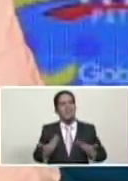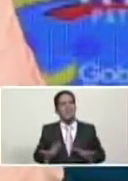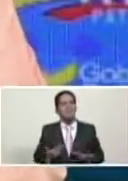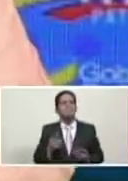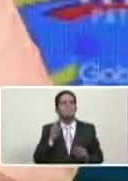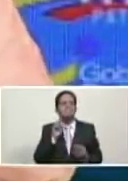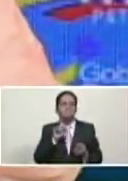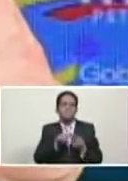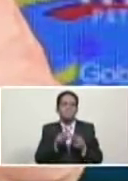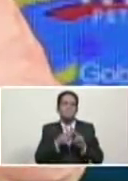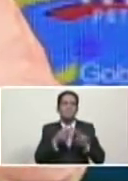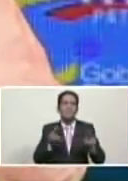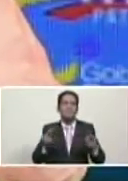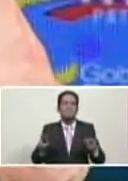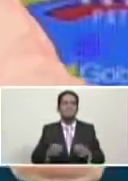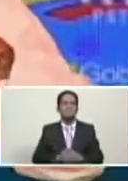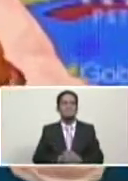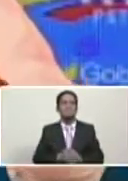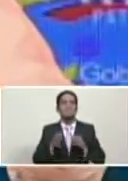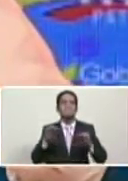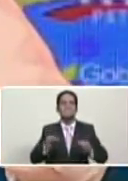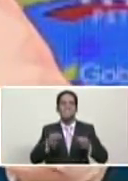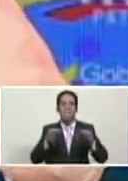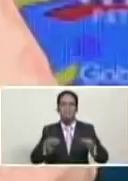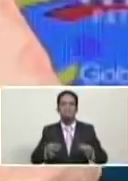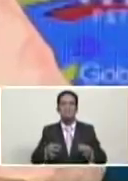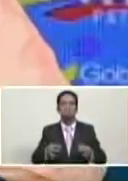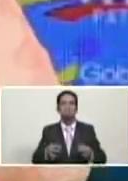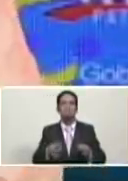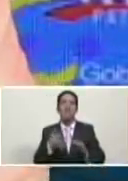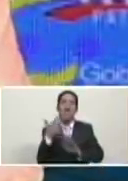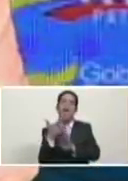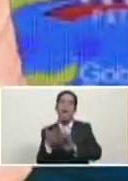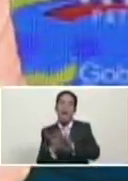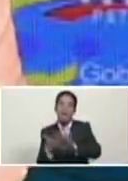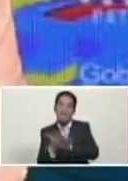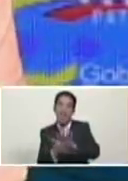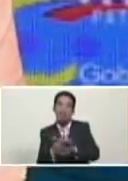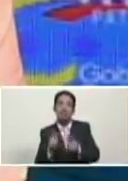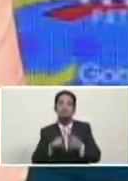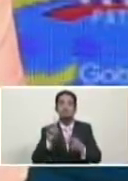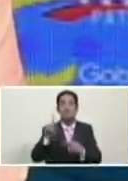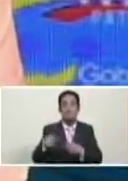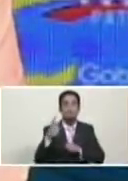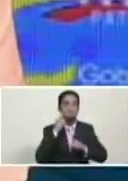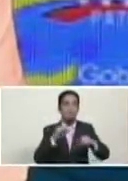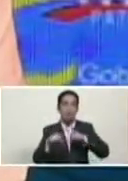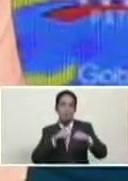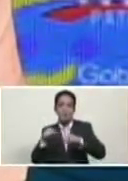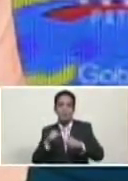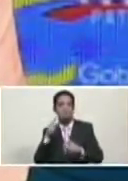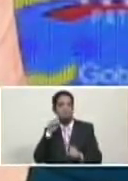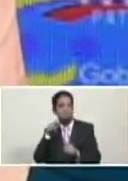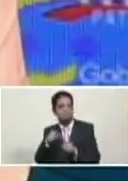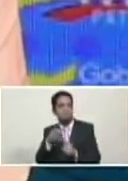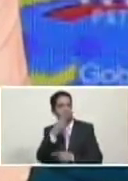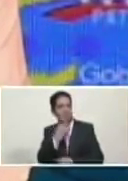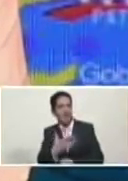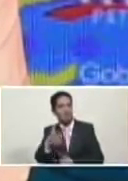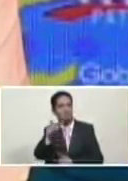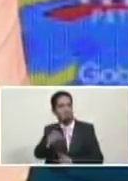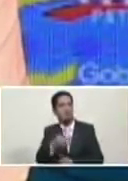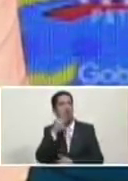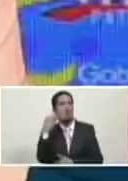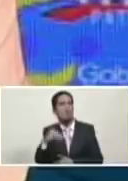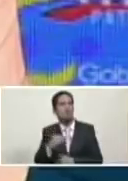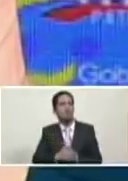paz, siempre hablando y gobernando para la juventud, para lo bueno,